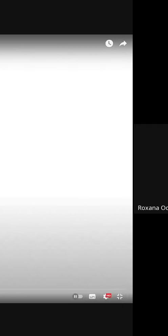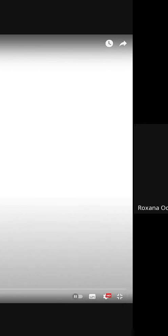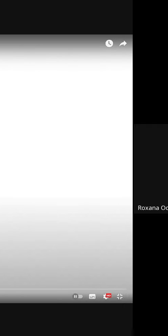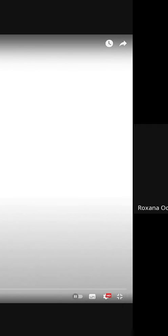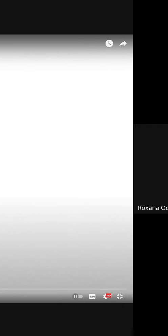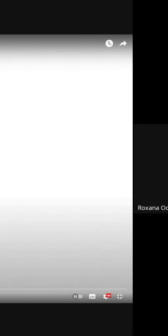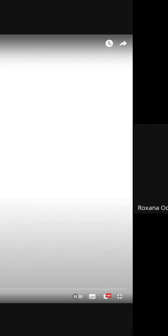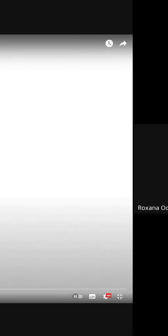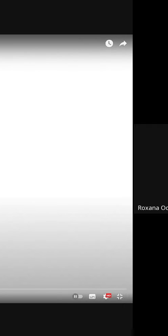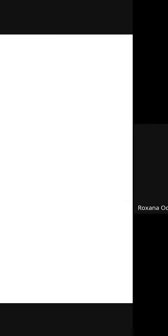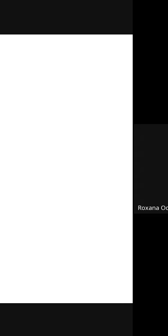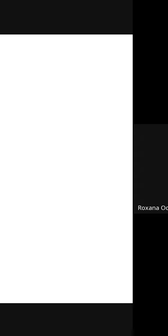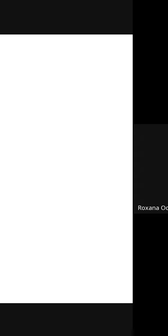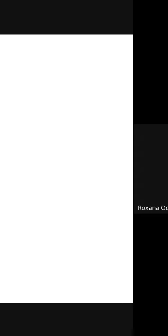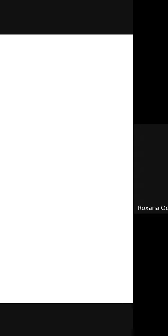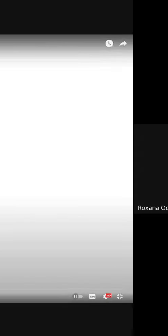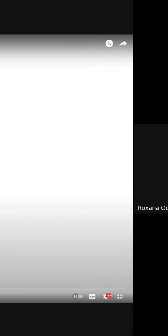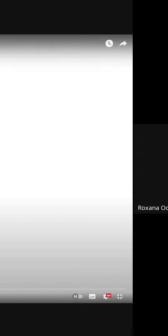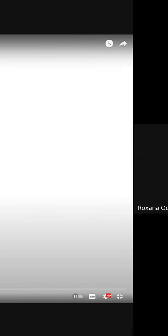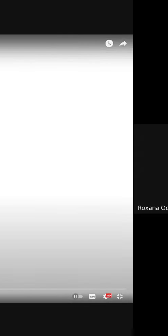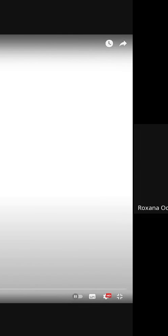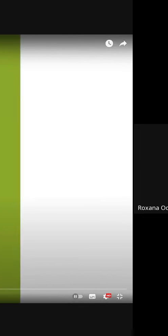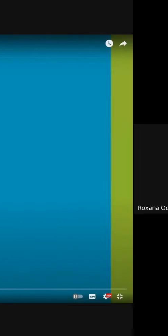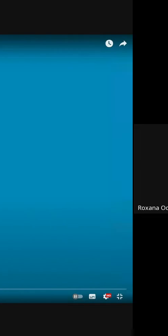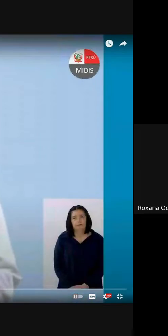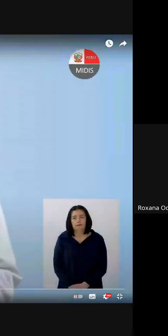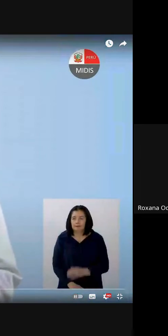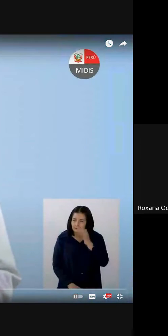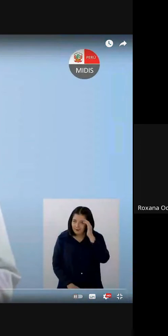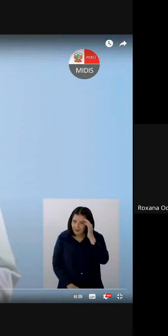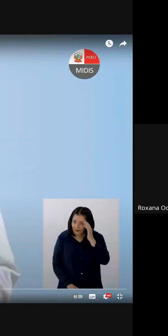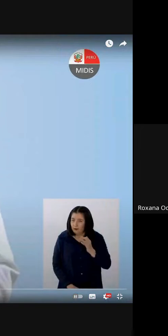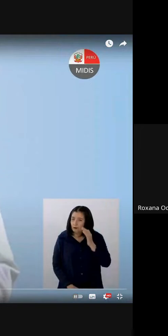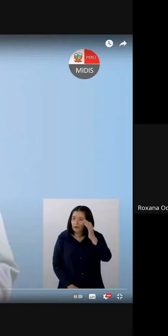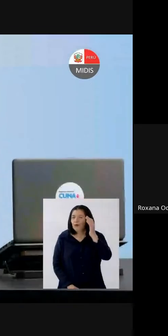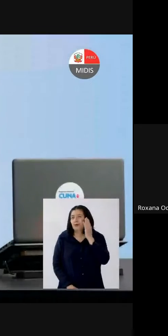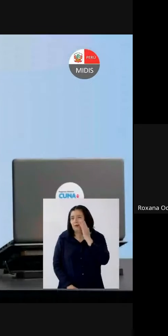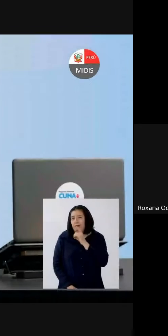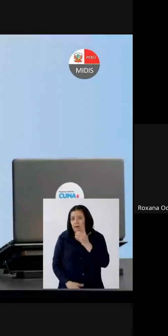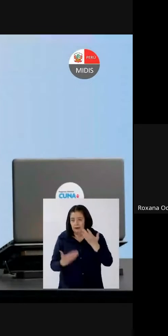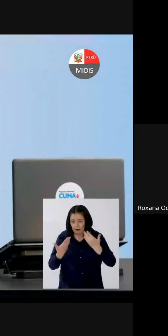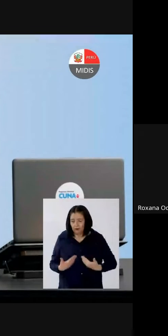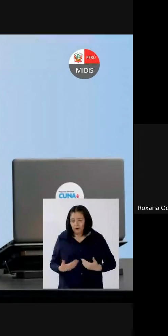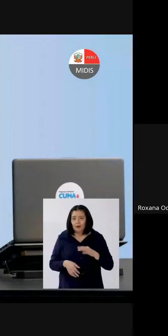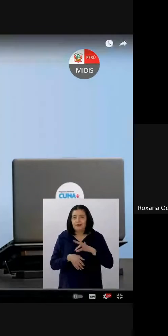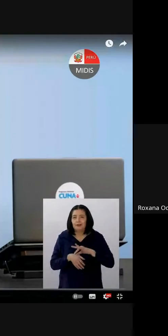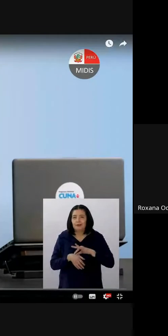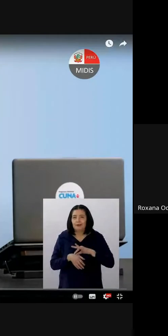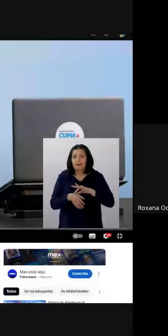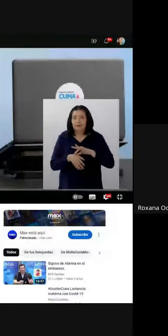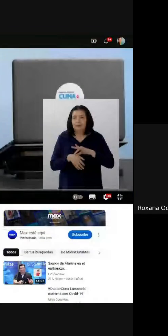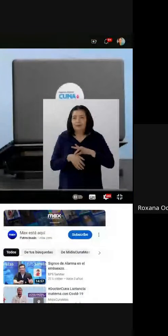expresa la doctora. ¿Ya? A ver un ratito. Hola Parece futuros mamá y que ha papá, cambiado yo soy la doctora Angélica del la